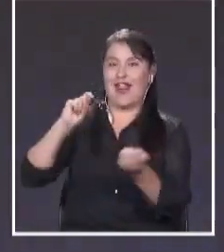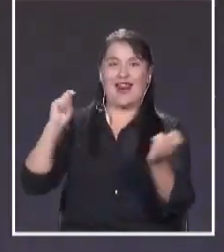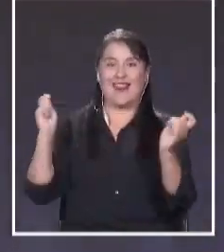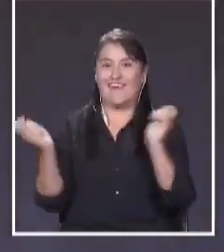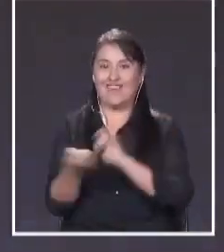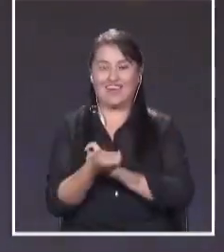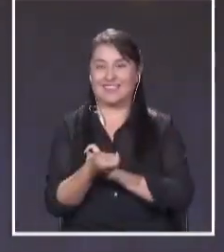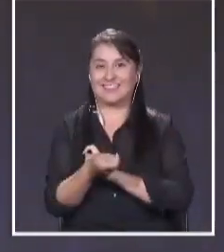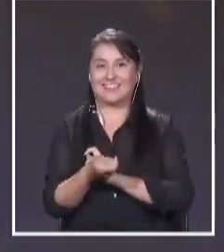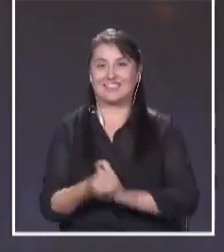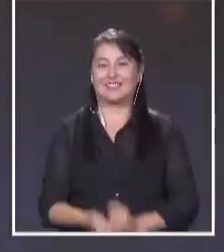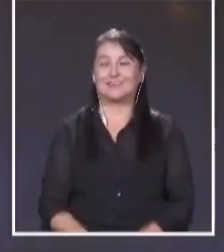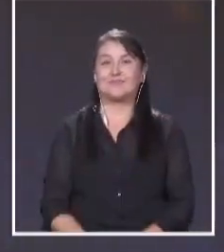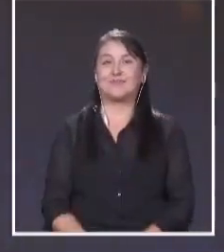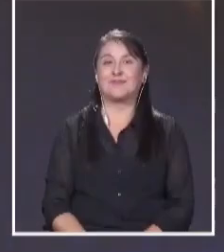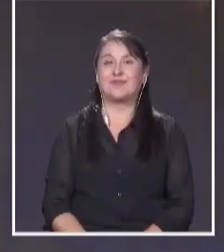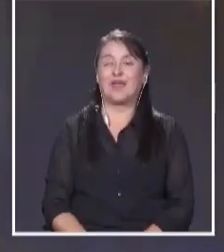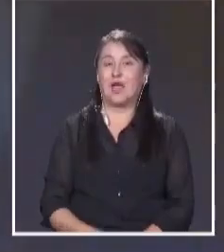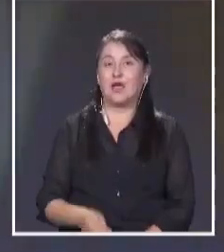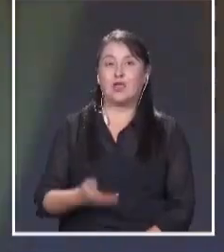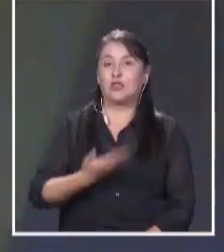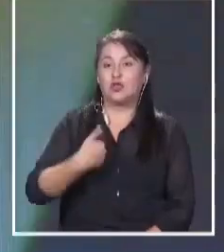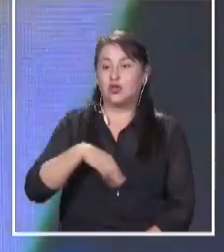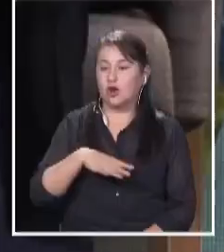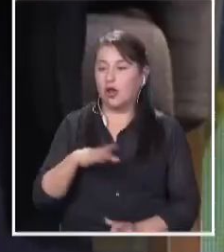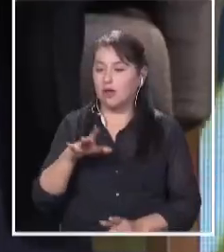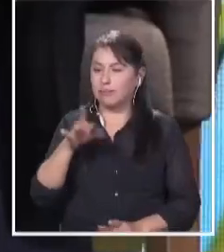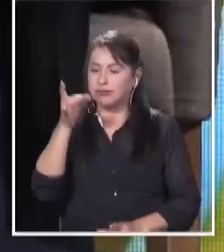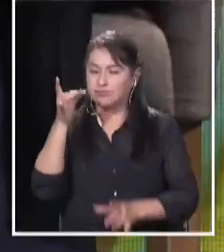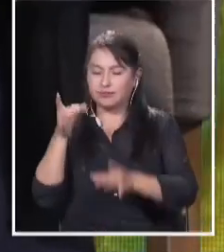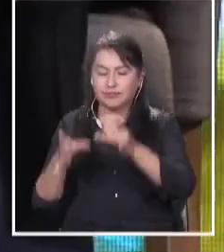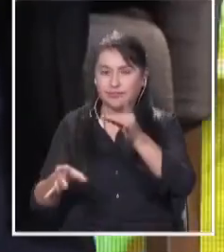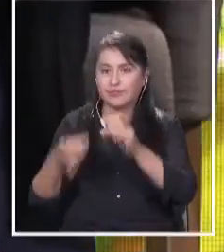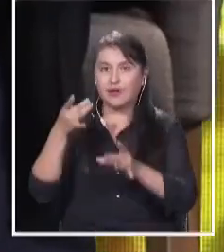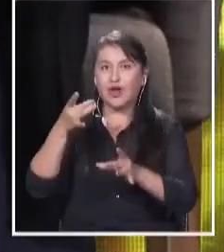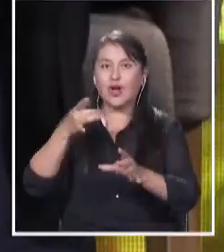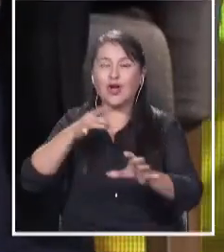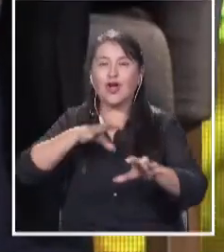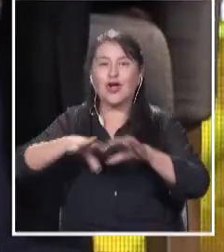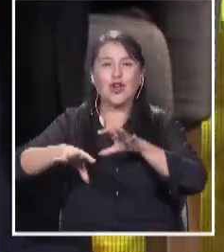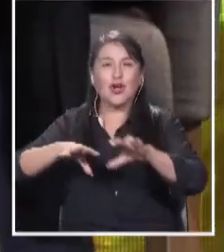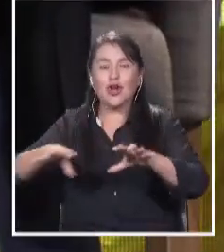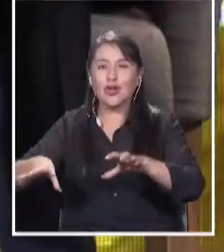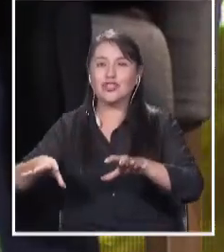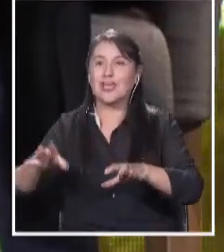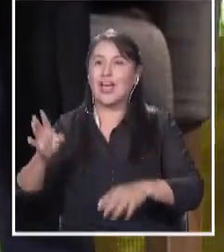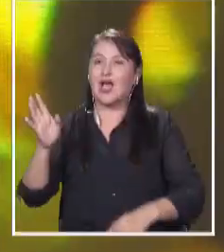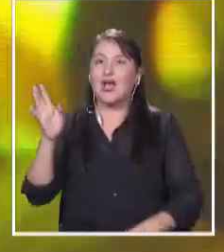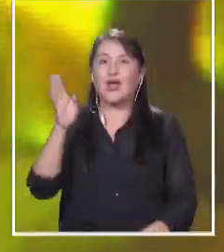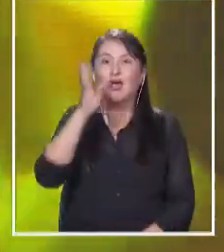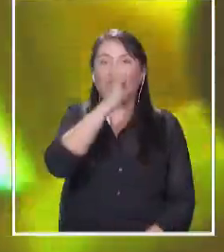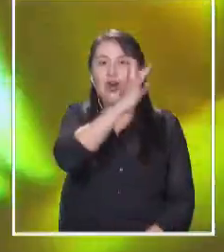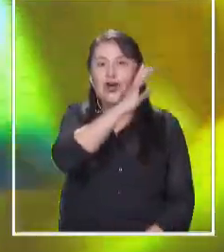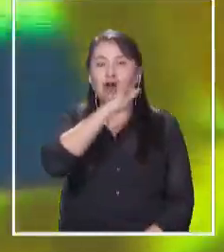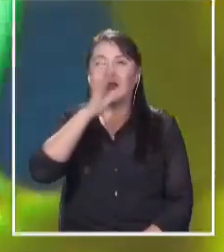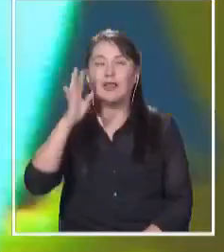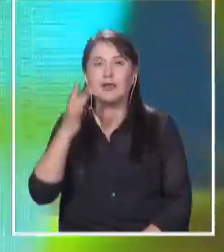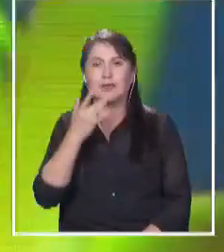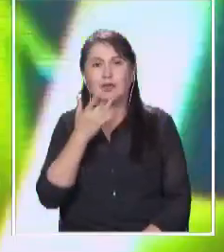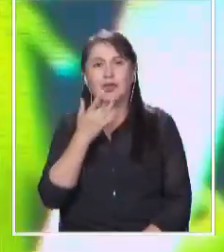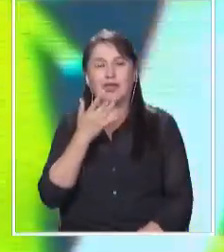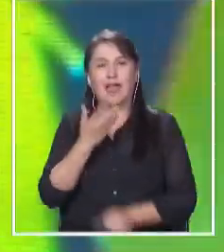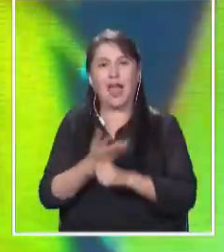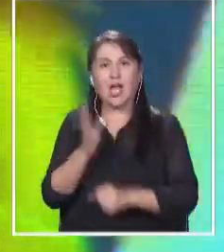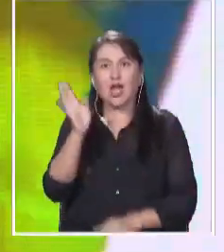¿cierto? Encontramos una riqueza de especies, colores. Uno dice, ¿por qué hay colores allá abajo